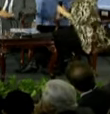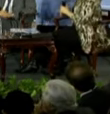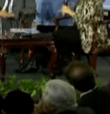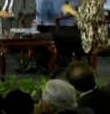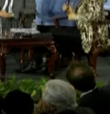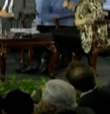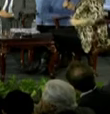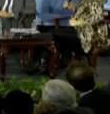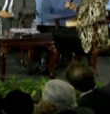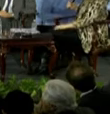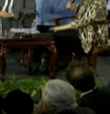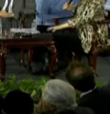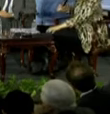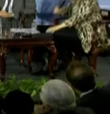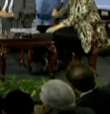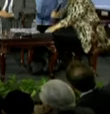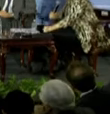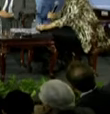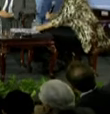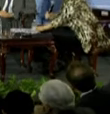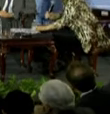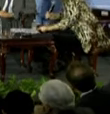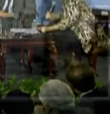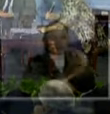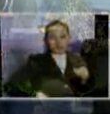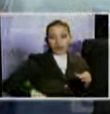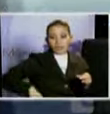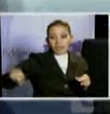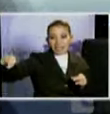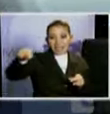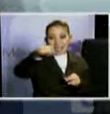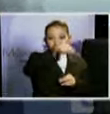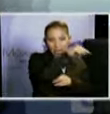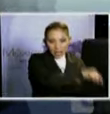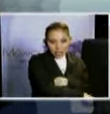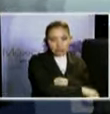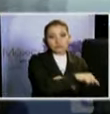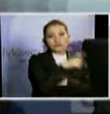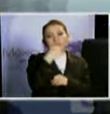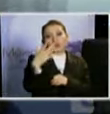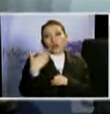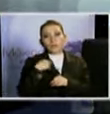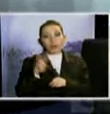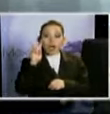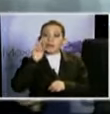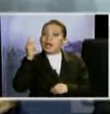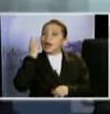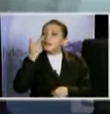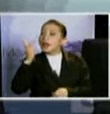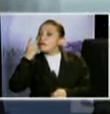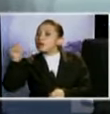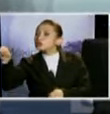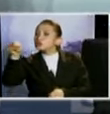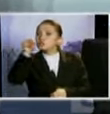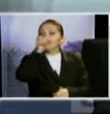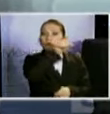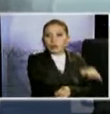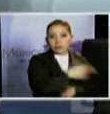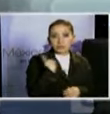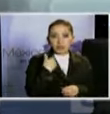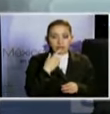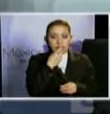sé si, ¿no? Y cómo todos los estados éramos pasados por el banquillo, ya no señalo